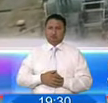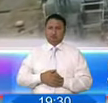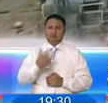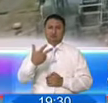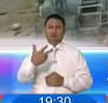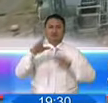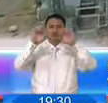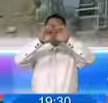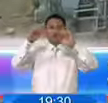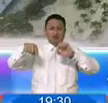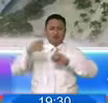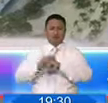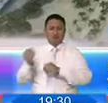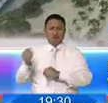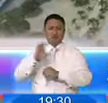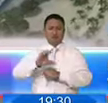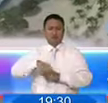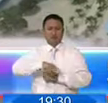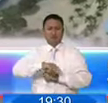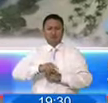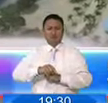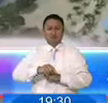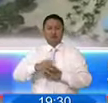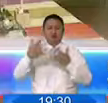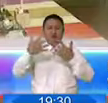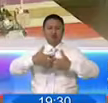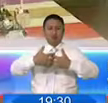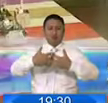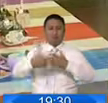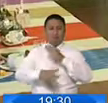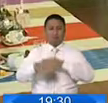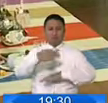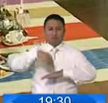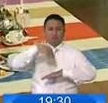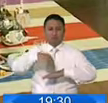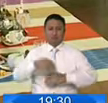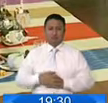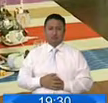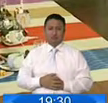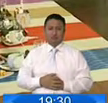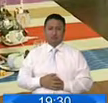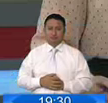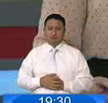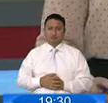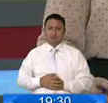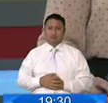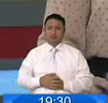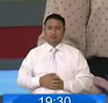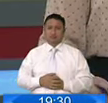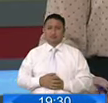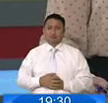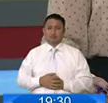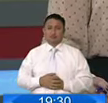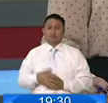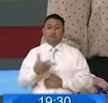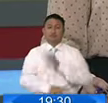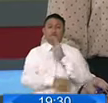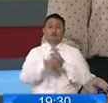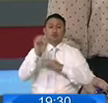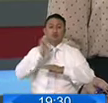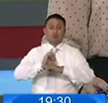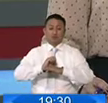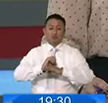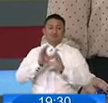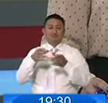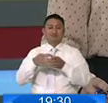en invertir en la refinería de manabí en quito informó andrew a urbe petroecuador y la unidad